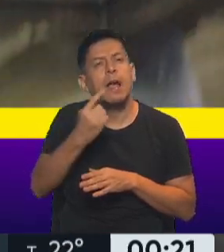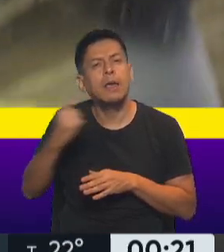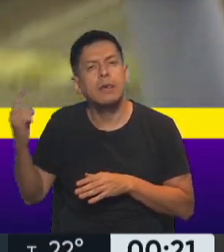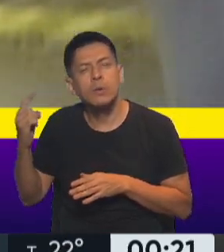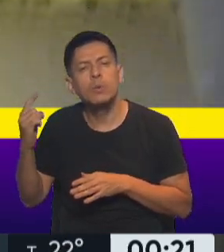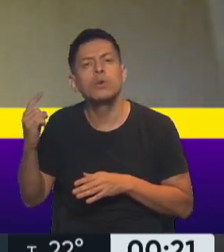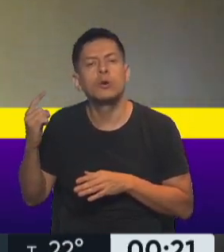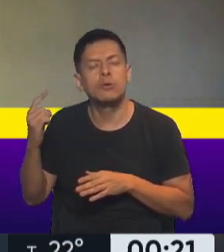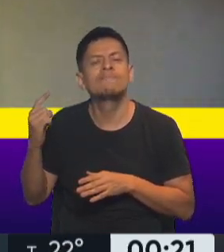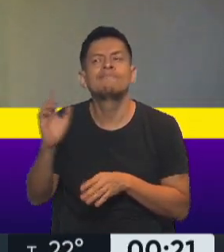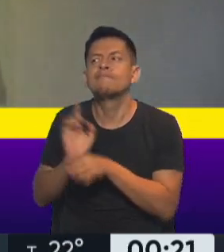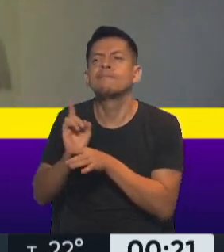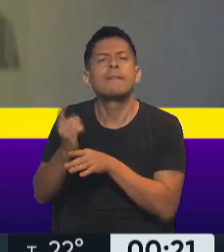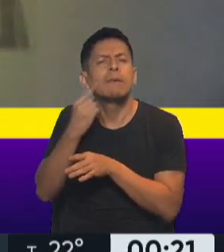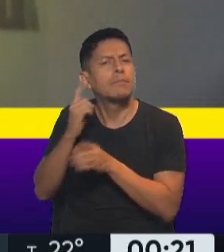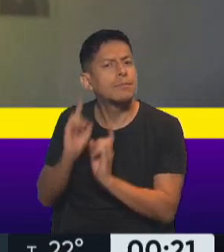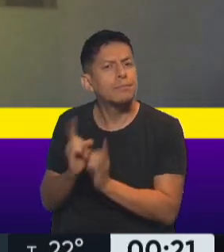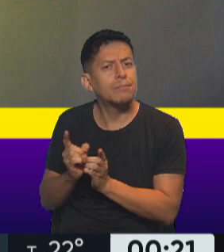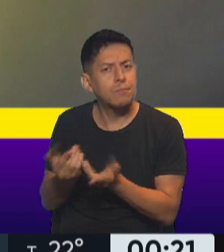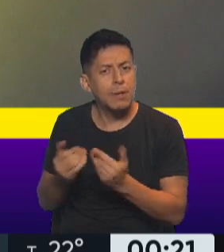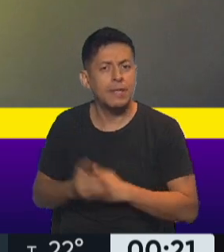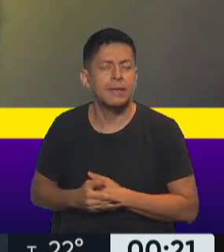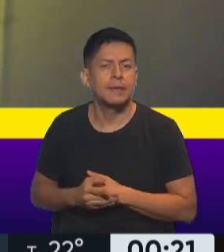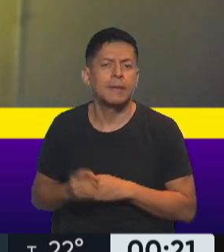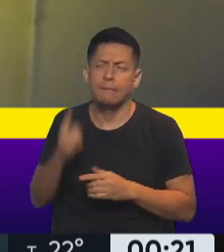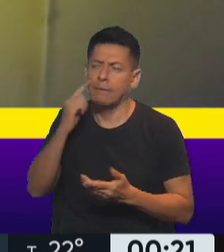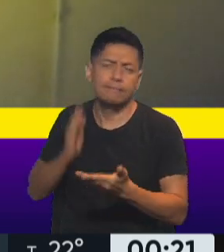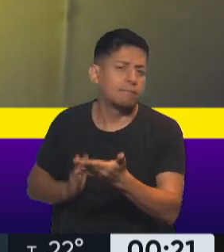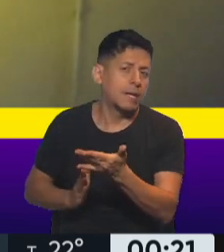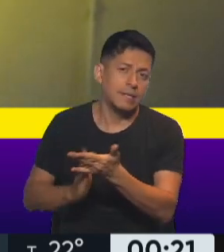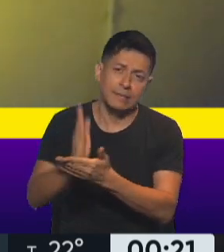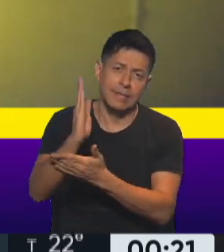los sobrevivimos. Y van a sobrevivir siempre